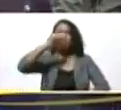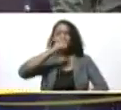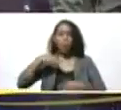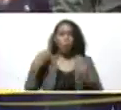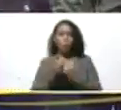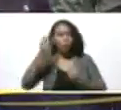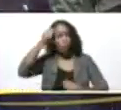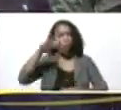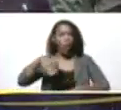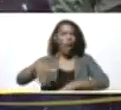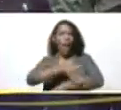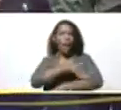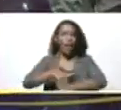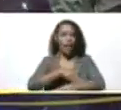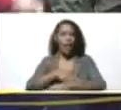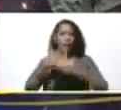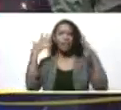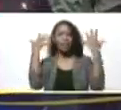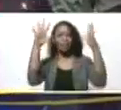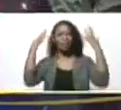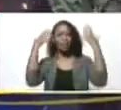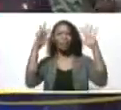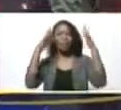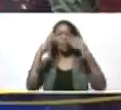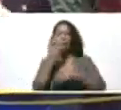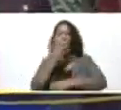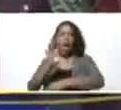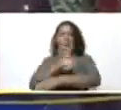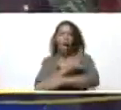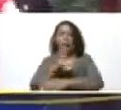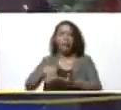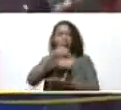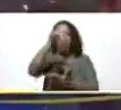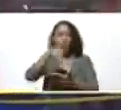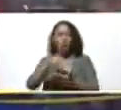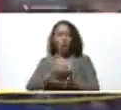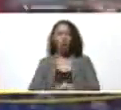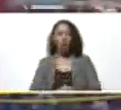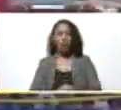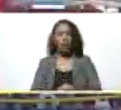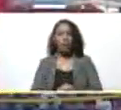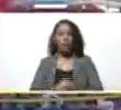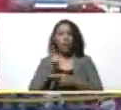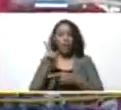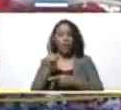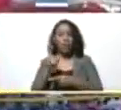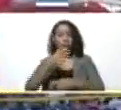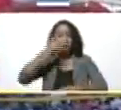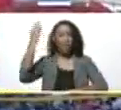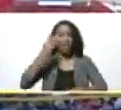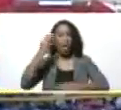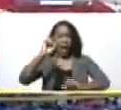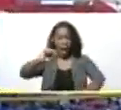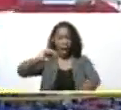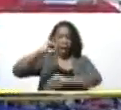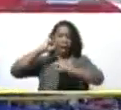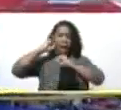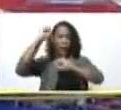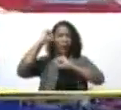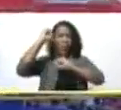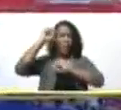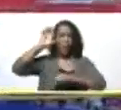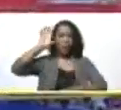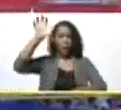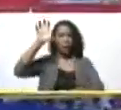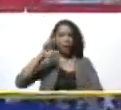pueblo que en las calles los aplaudía, les cantaba el himno nacional y los tenía como unos verdaderos héroes de la